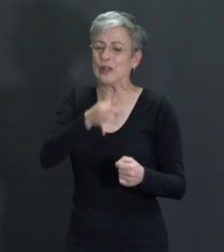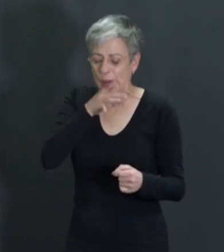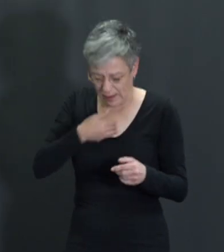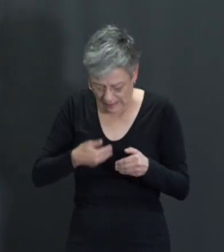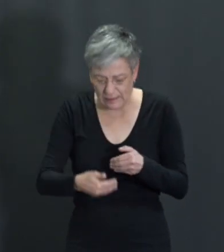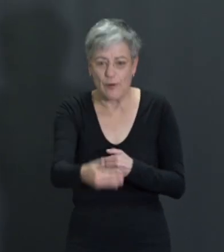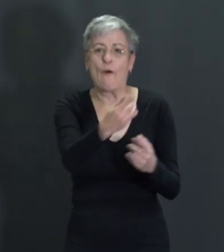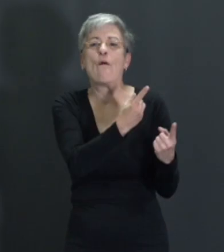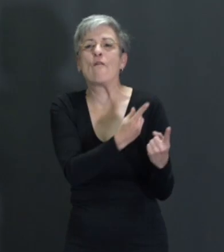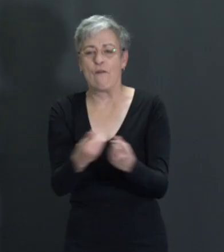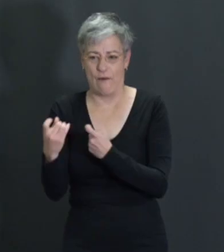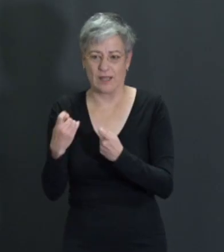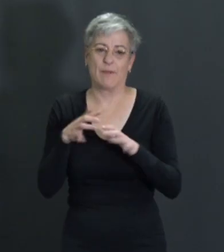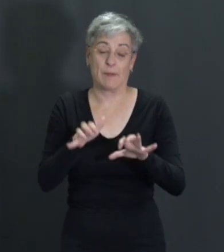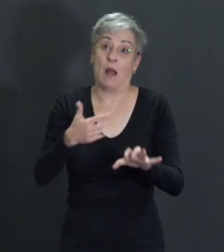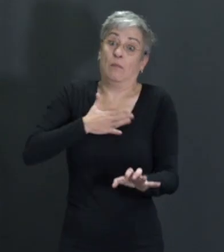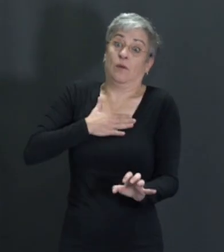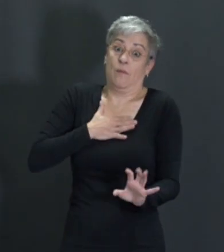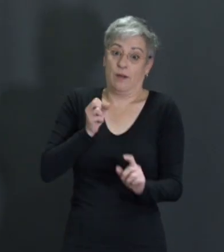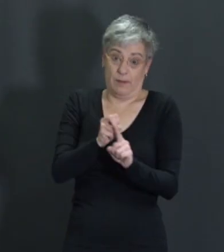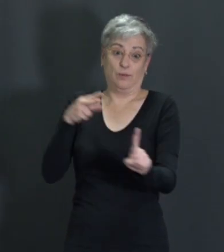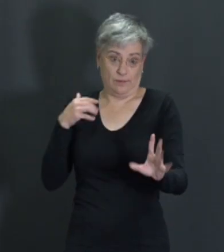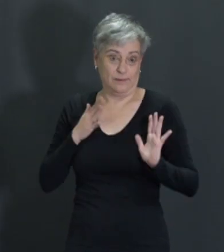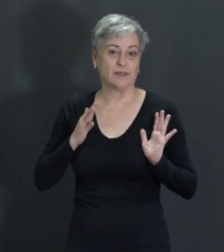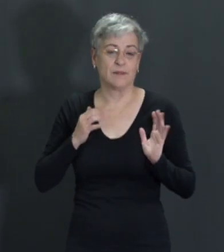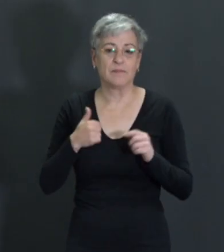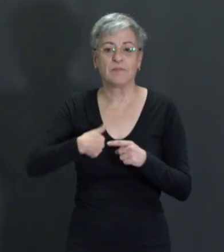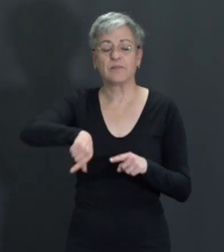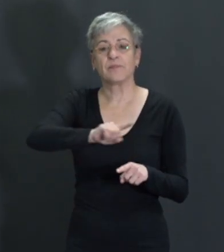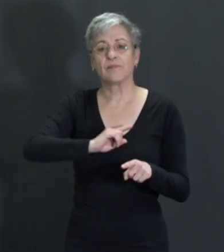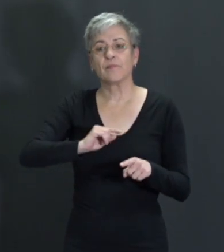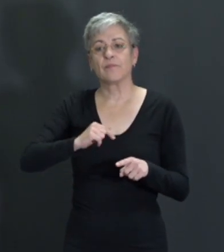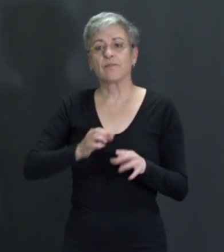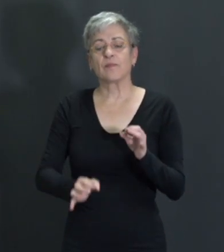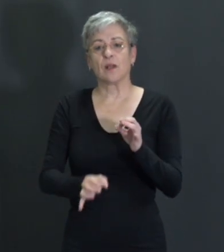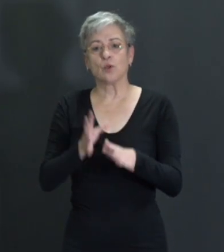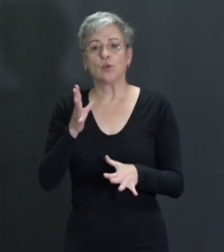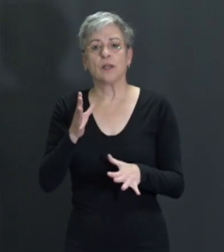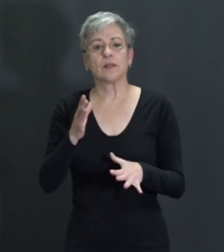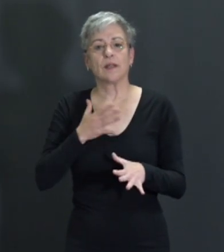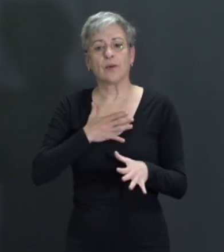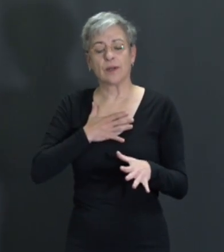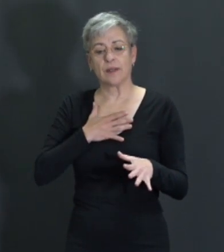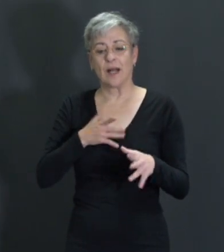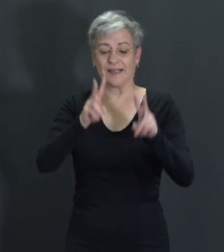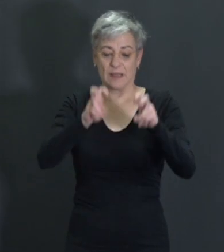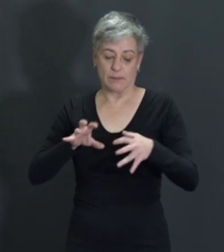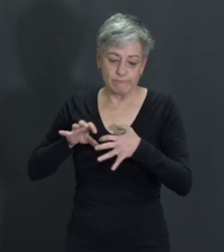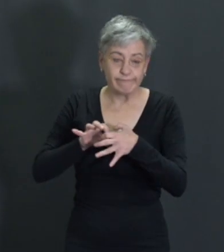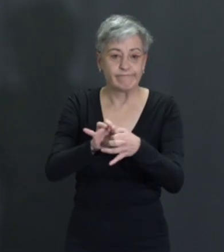al menos a mí, pero creo que en general al sector, ¿no? Tenemos la suerte de estar muy cerca del ámbito de la